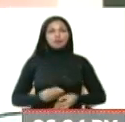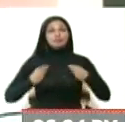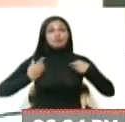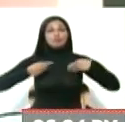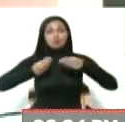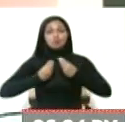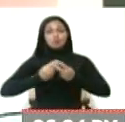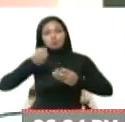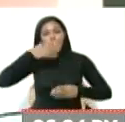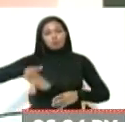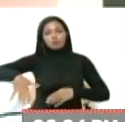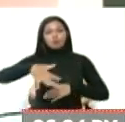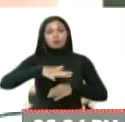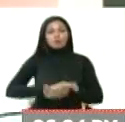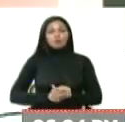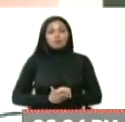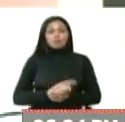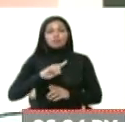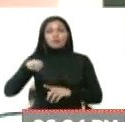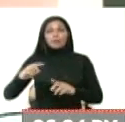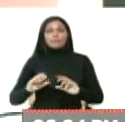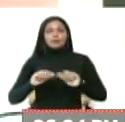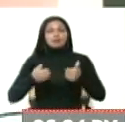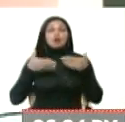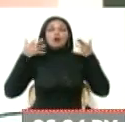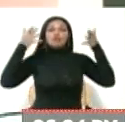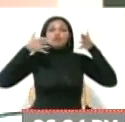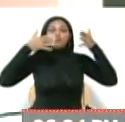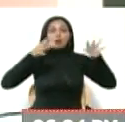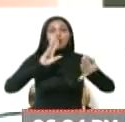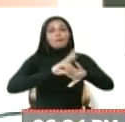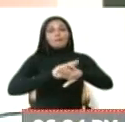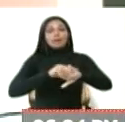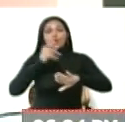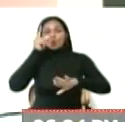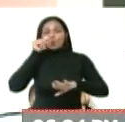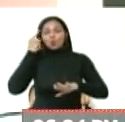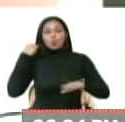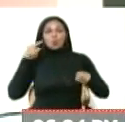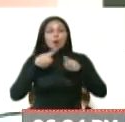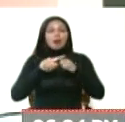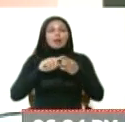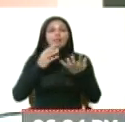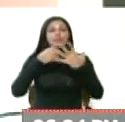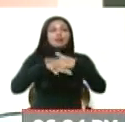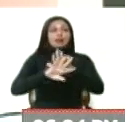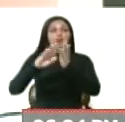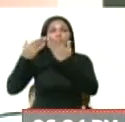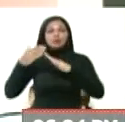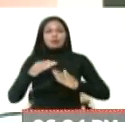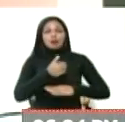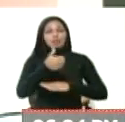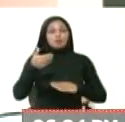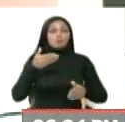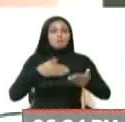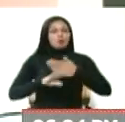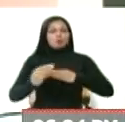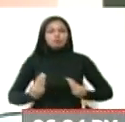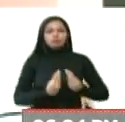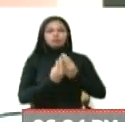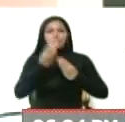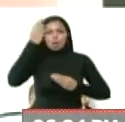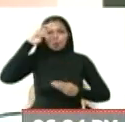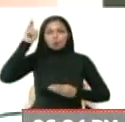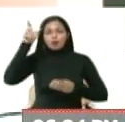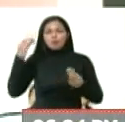el pueblo, y luego empezamos a formar los médicos integrales comunitarios de Venezuela y se fueron junto a los cubanos